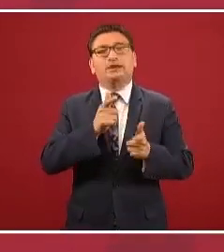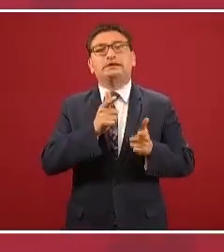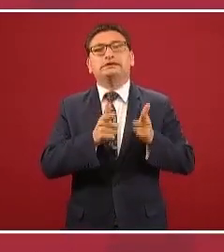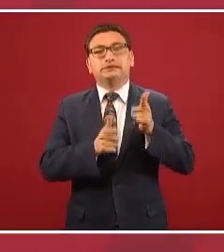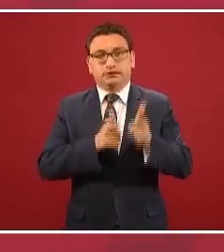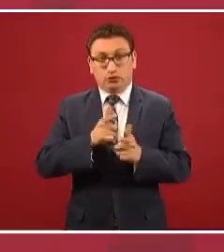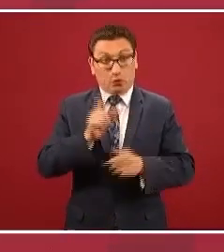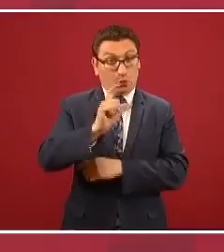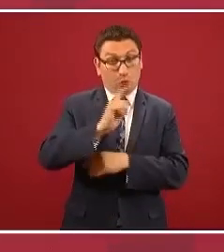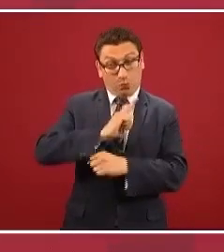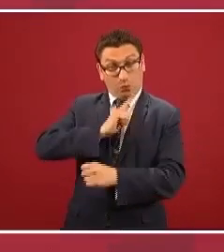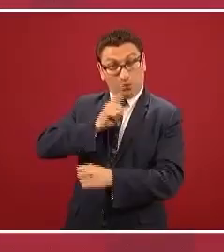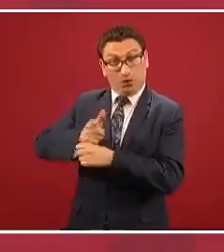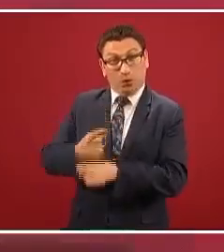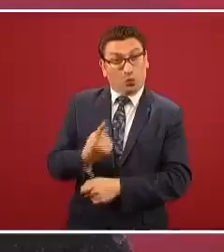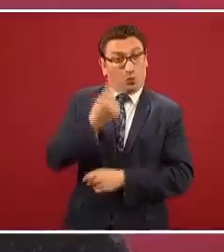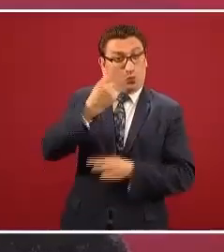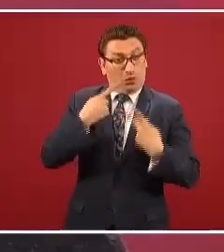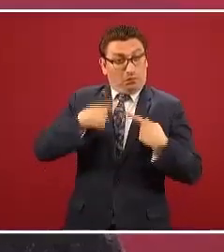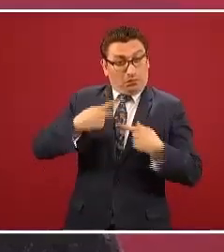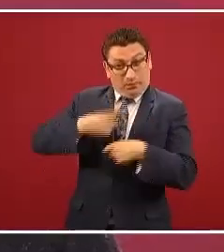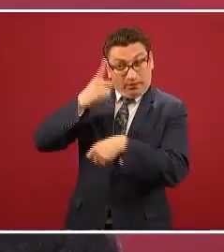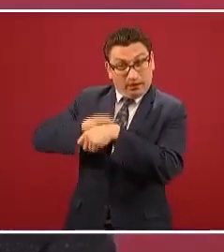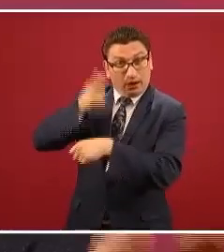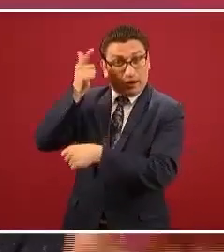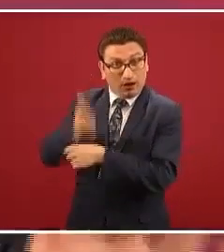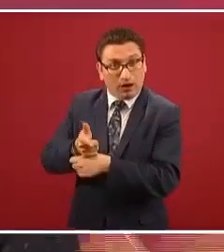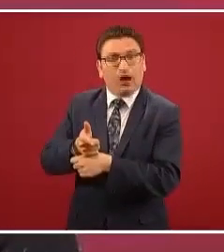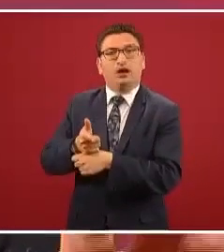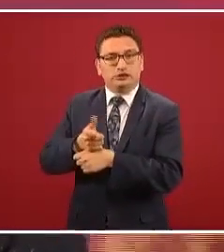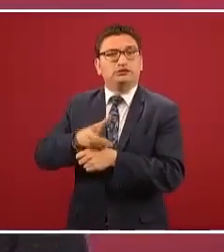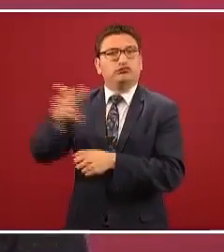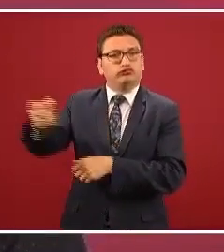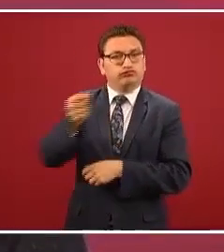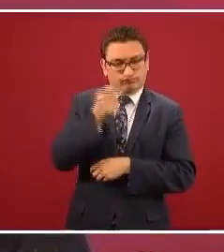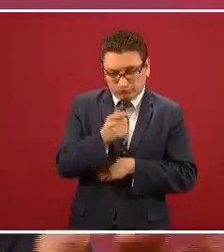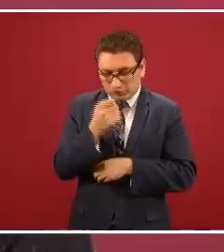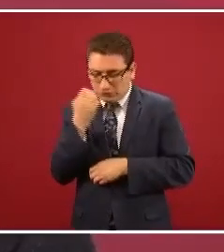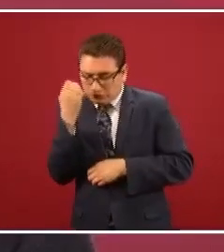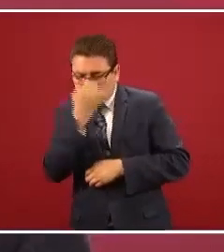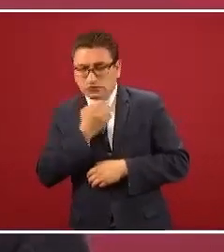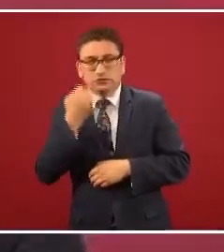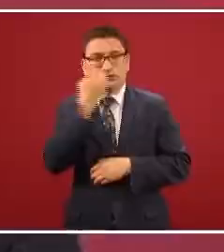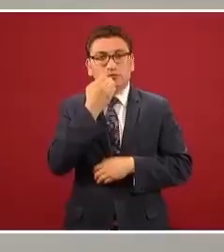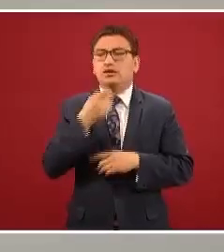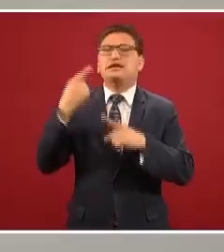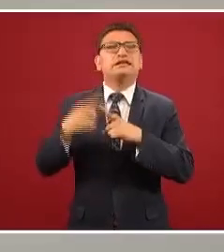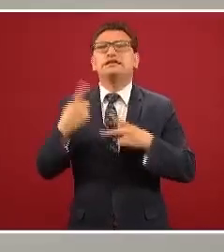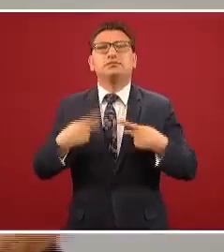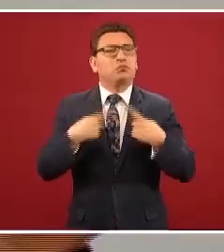donde se detecten casos, como es la situación ahora, se hacen estudios de contactos con la mayor rapidez